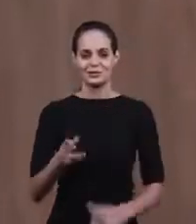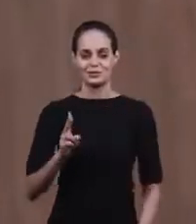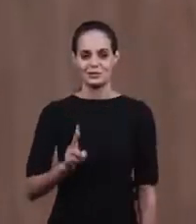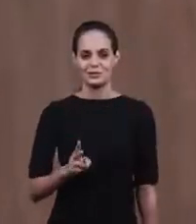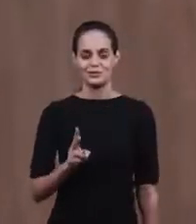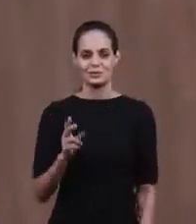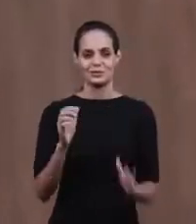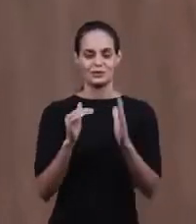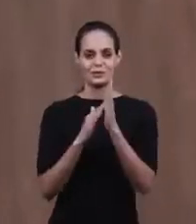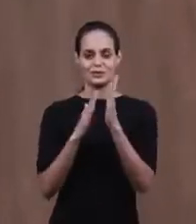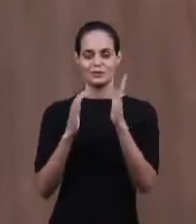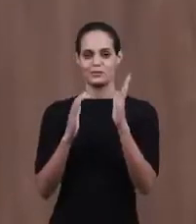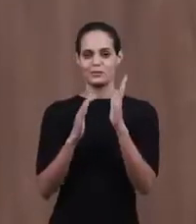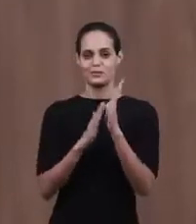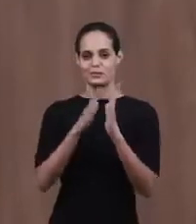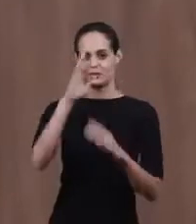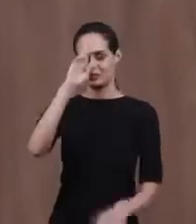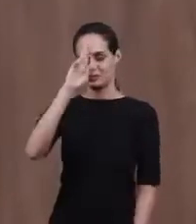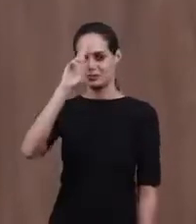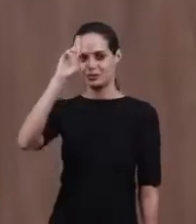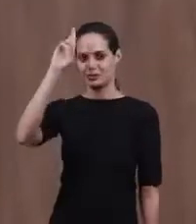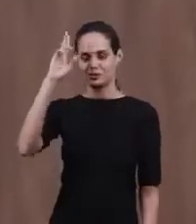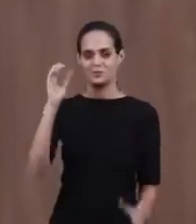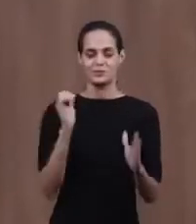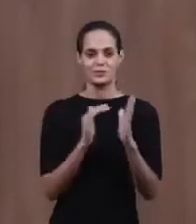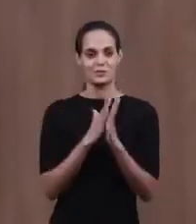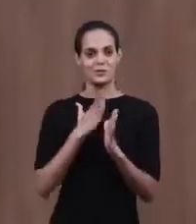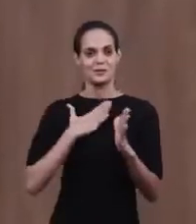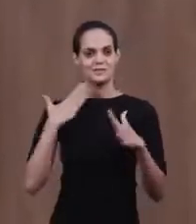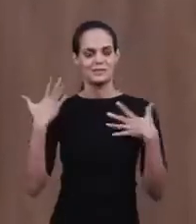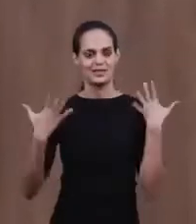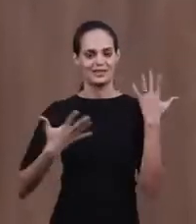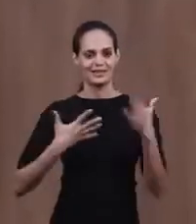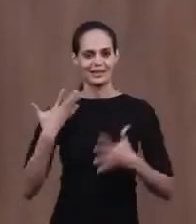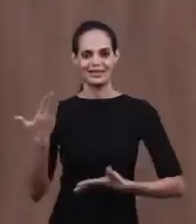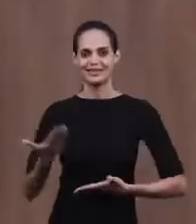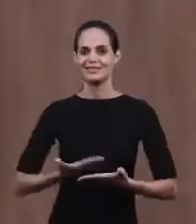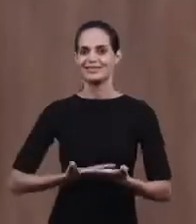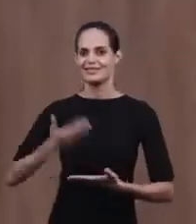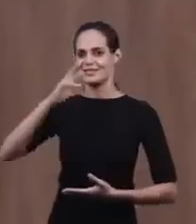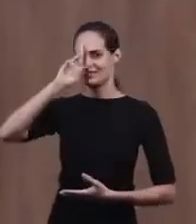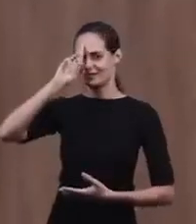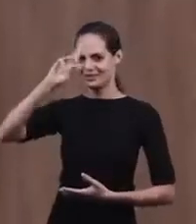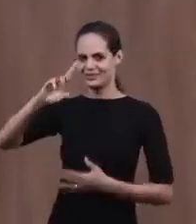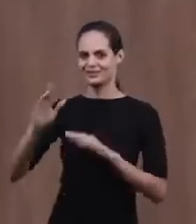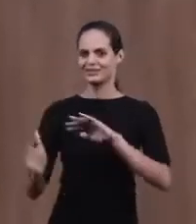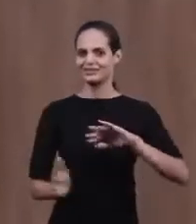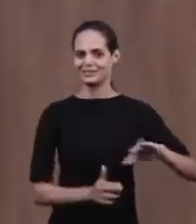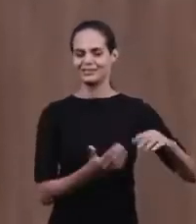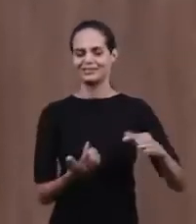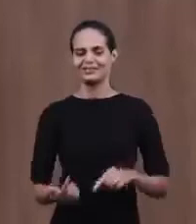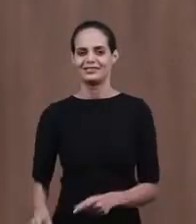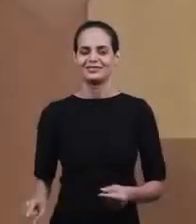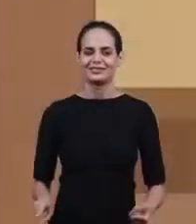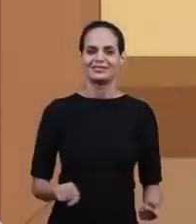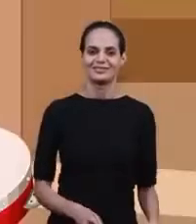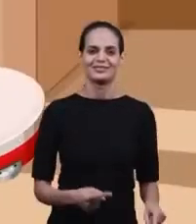Vamos a continuar alabando al Señor con el himno Mi alegría es crecer con mi